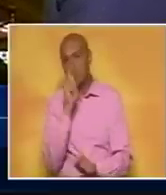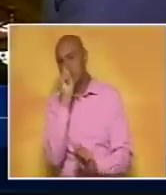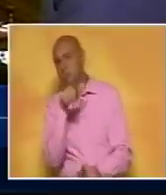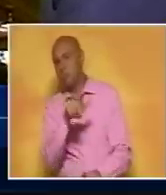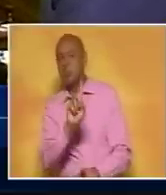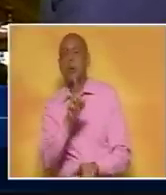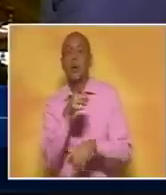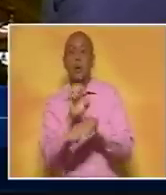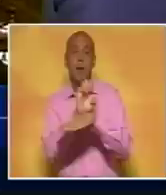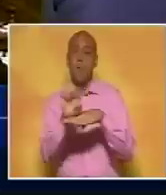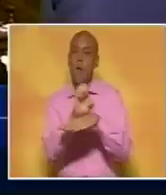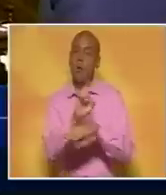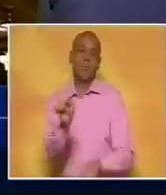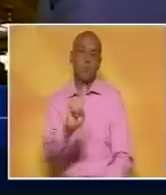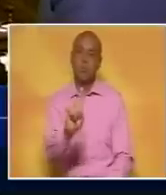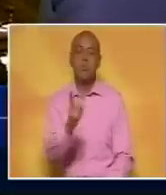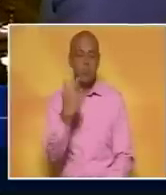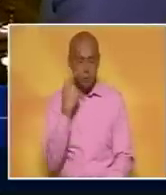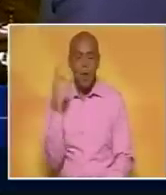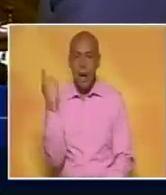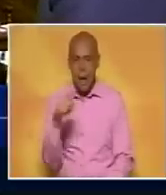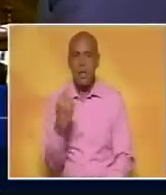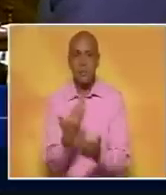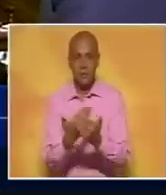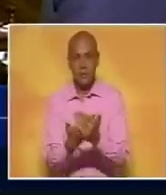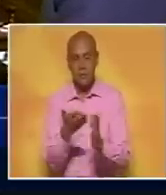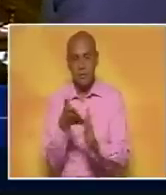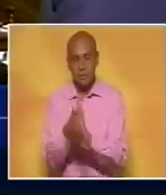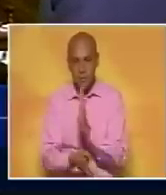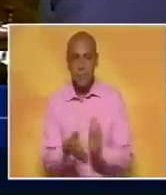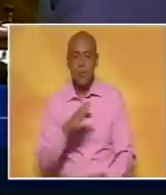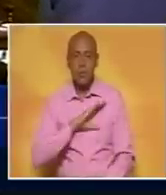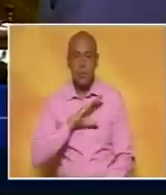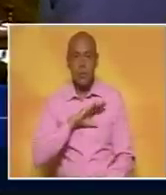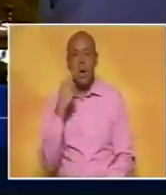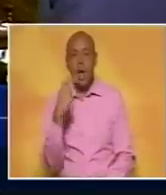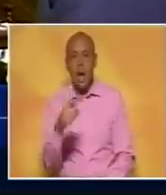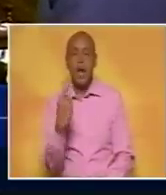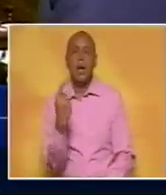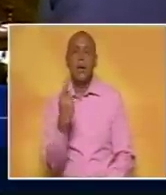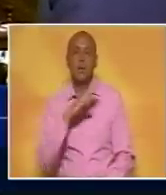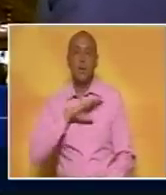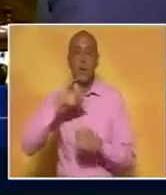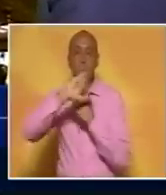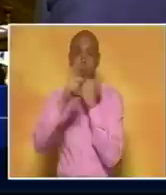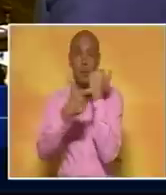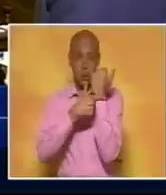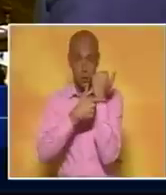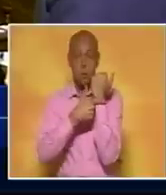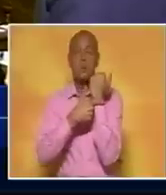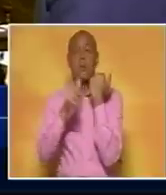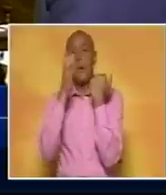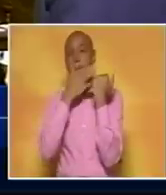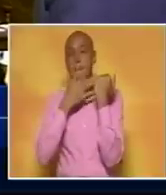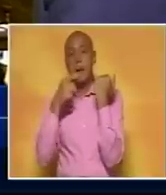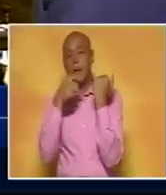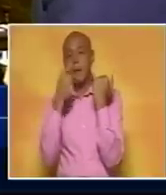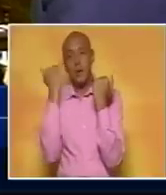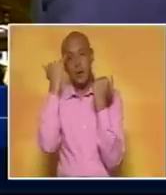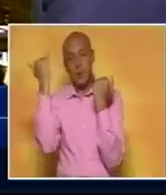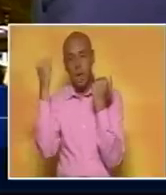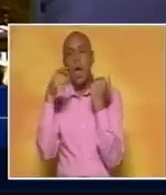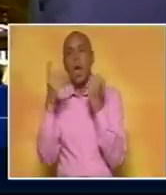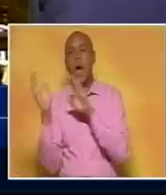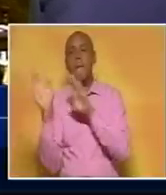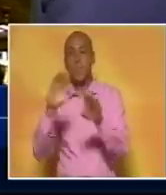de Ecuador. Por parte de la fracción de la Unidad fijó posición Juan Guaidó, quien manifestó su